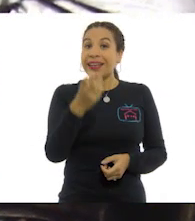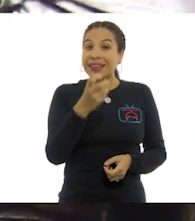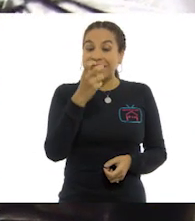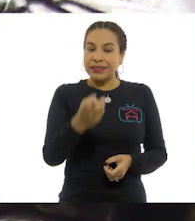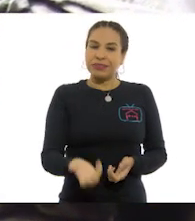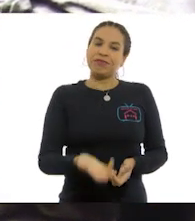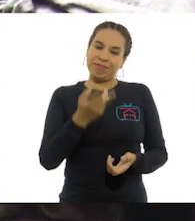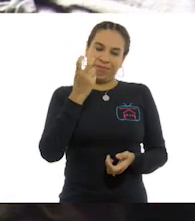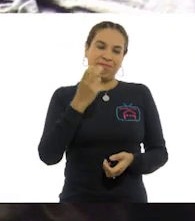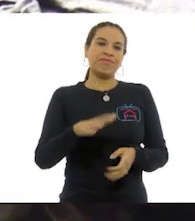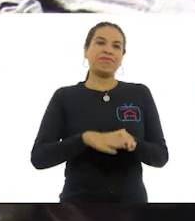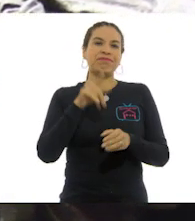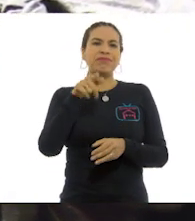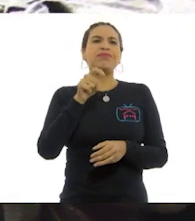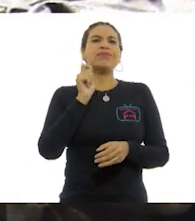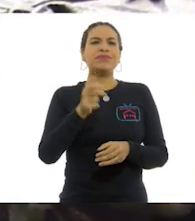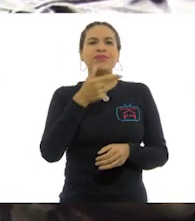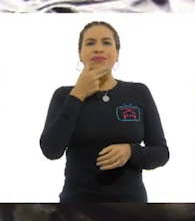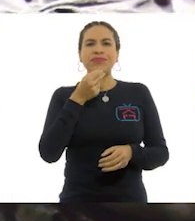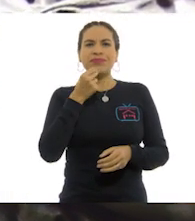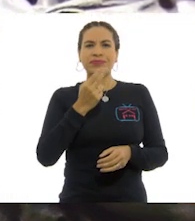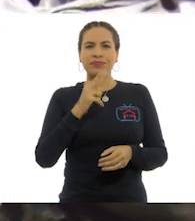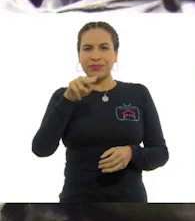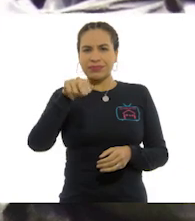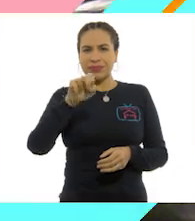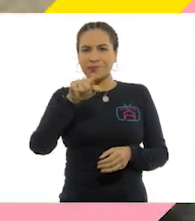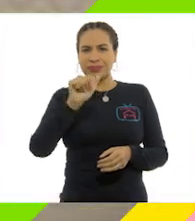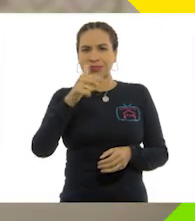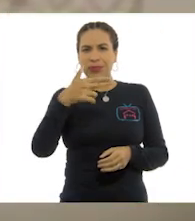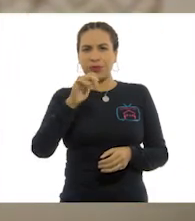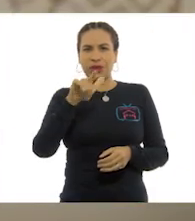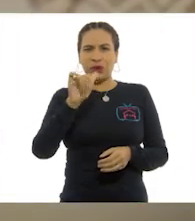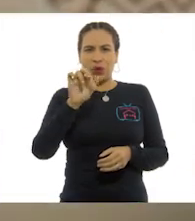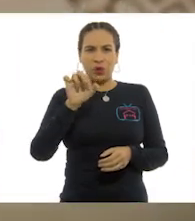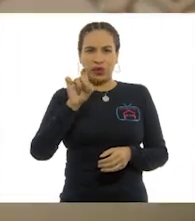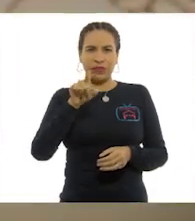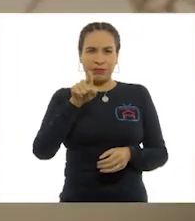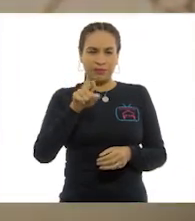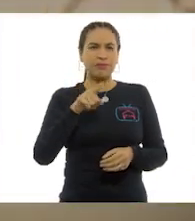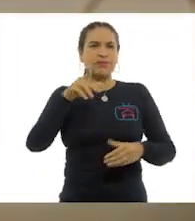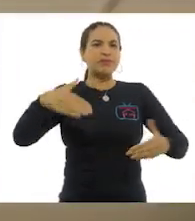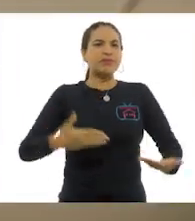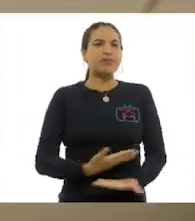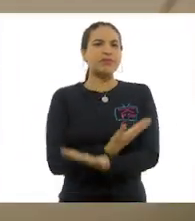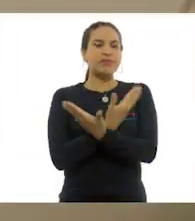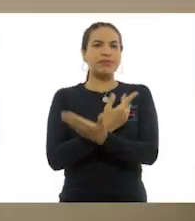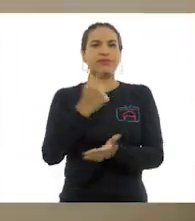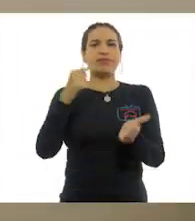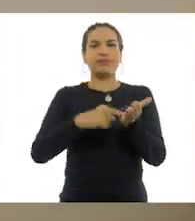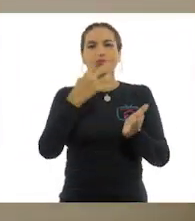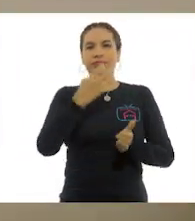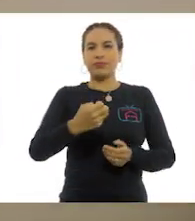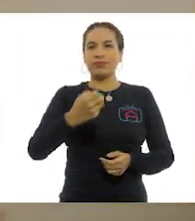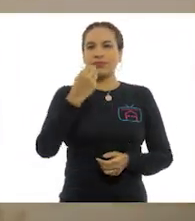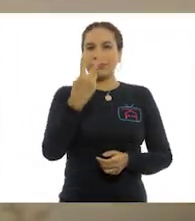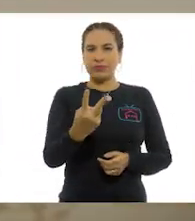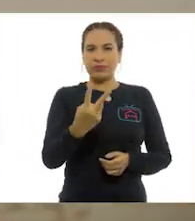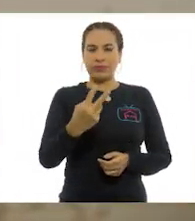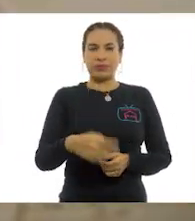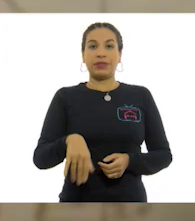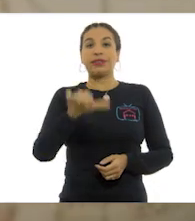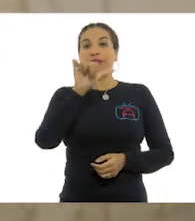¡Exacto! Ni más ni menos me refiero a Nezahualcóyotl. Nezahualcóyotl nació en 1402,